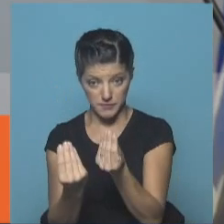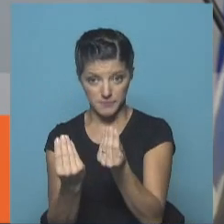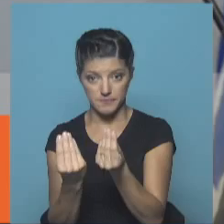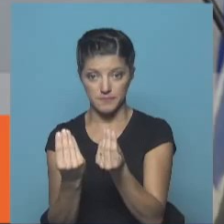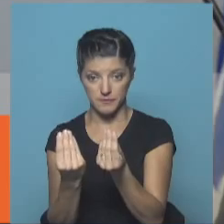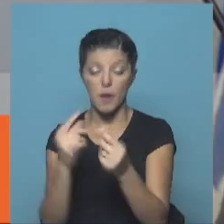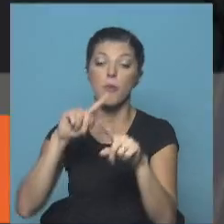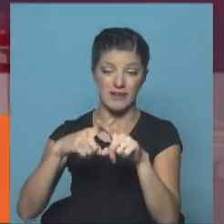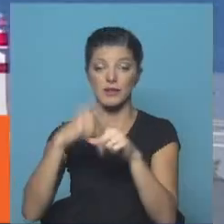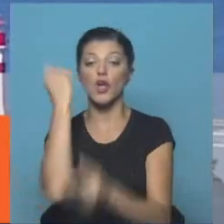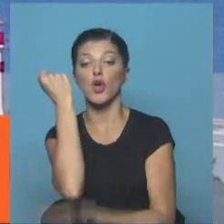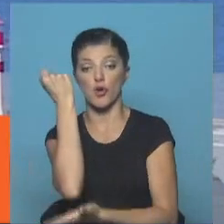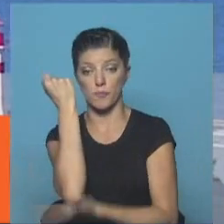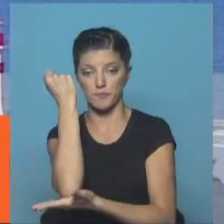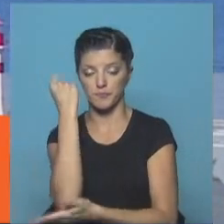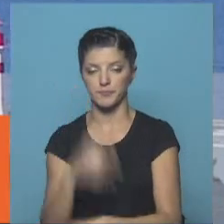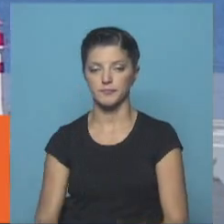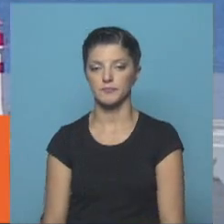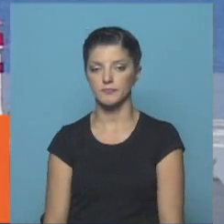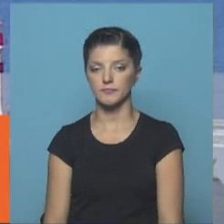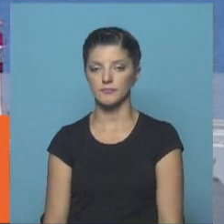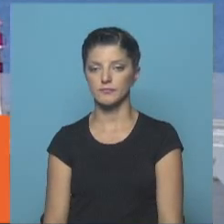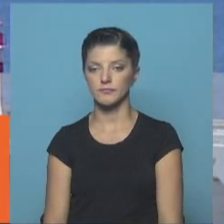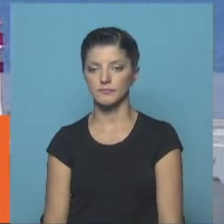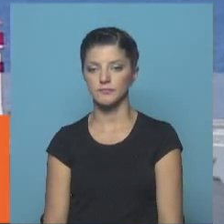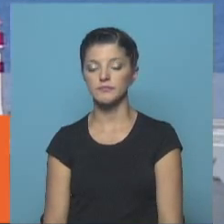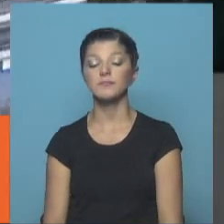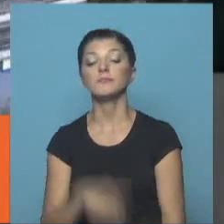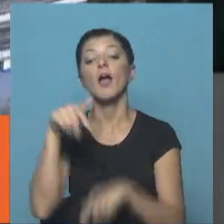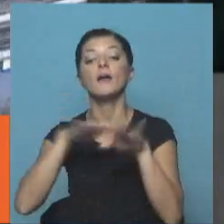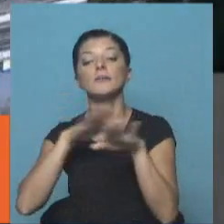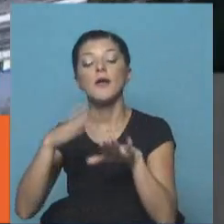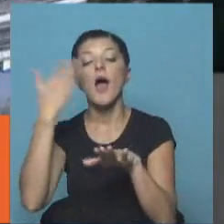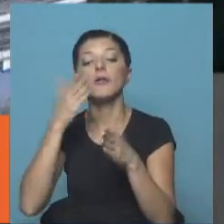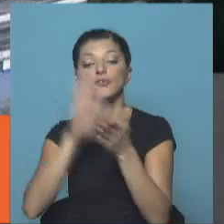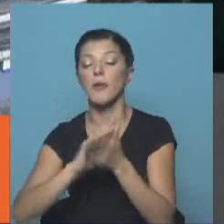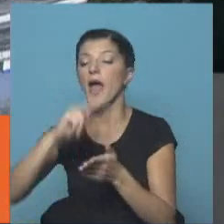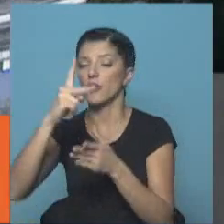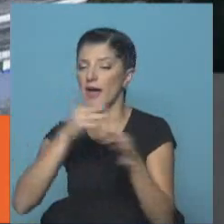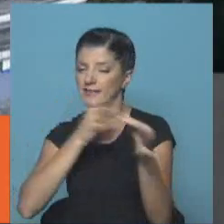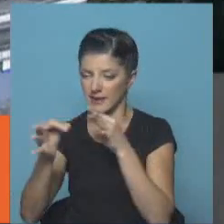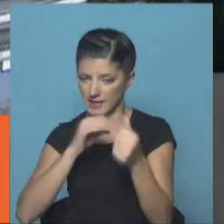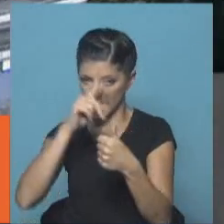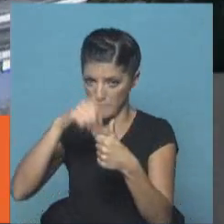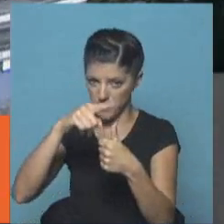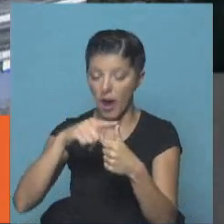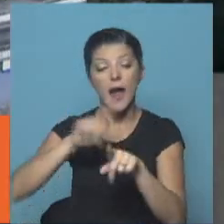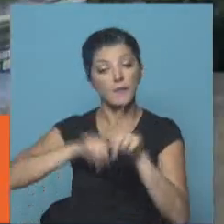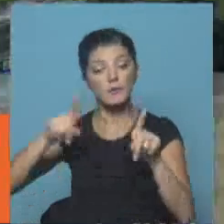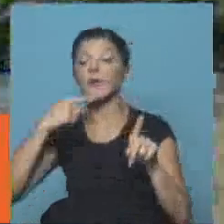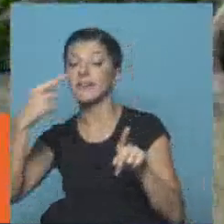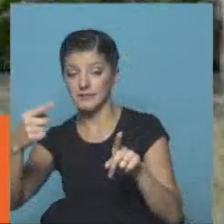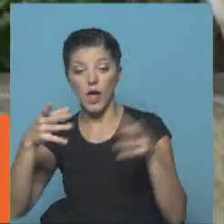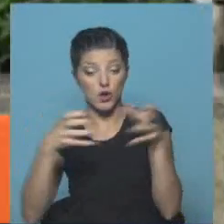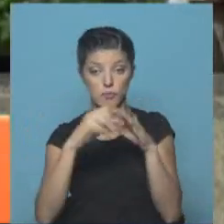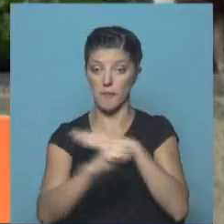políticos y económicos. El escenario habla de una doble estrategia, a la vez que reivindican al